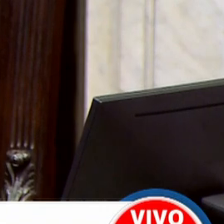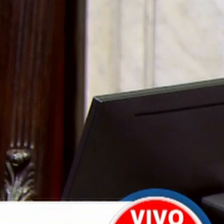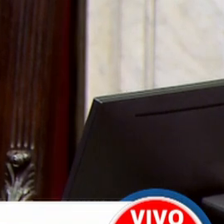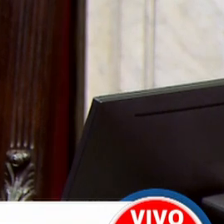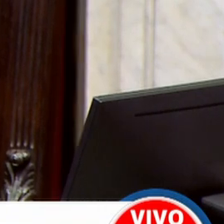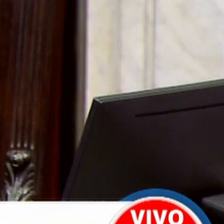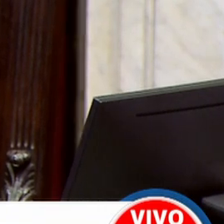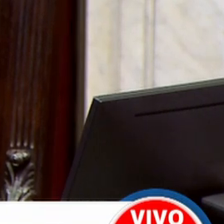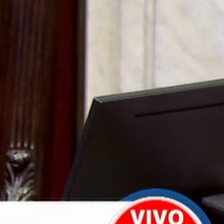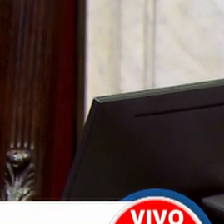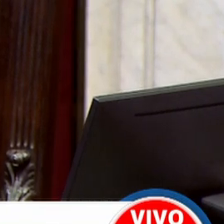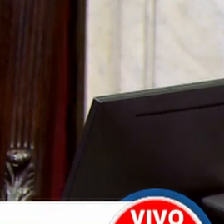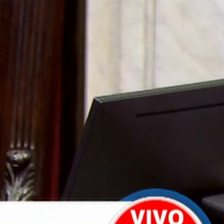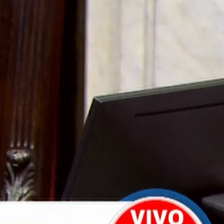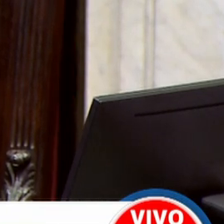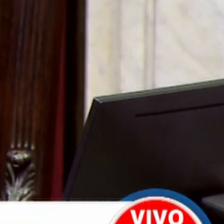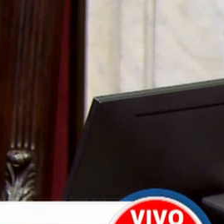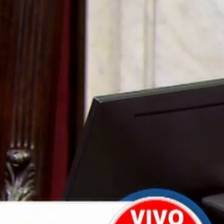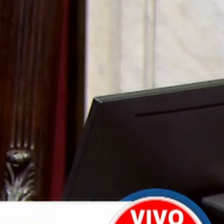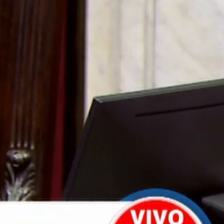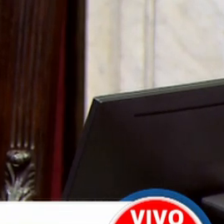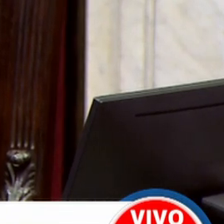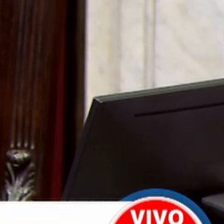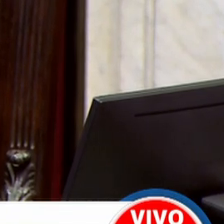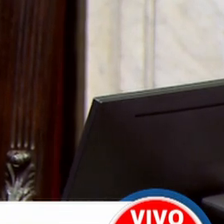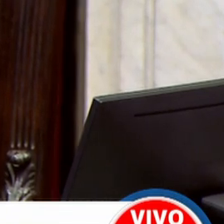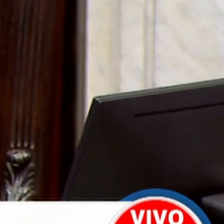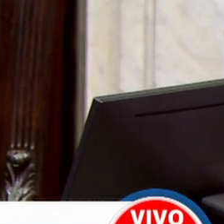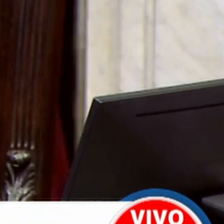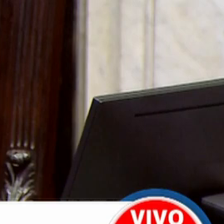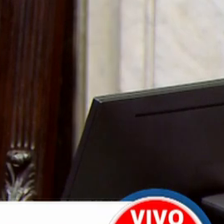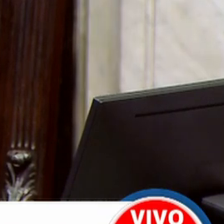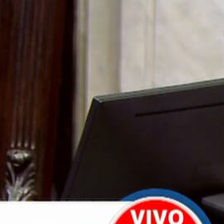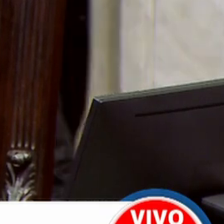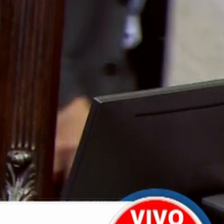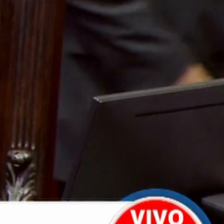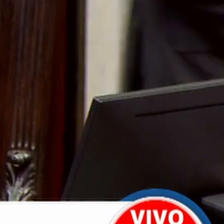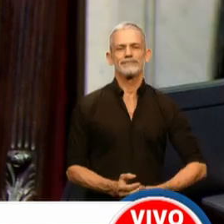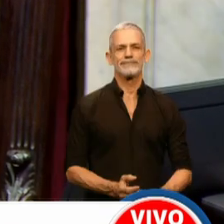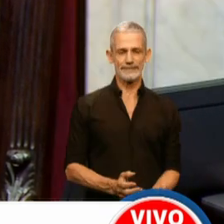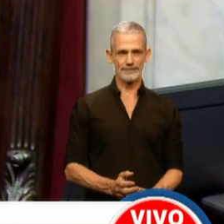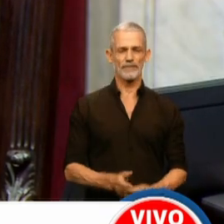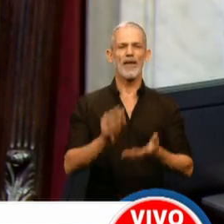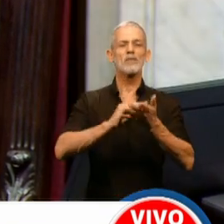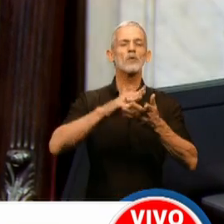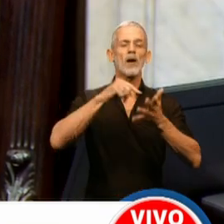continúa en el uso de la palabra la diputada por la ciudad de buenos aires gisela marziotta